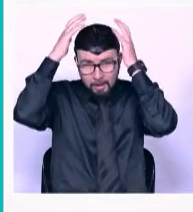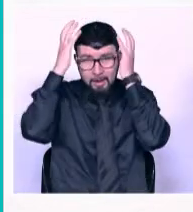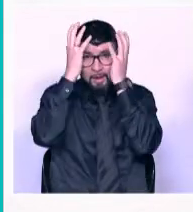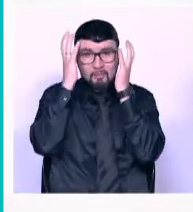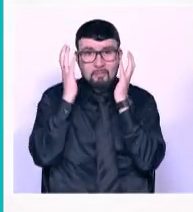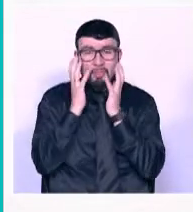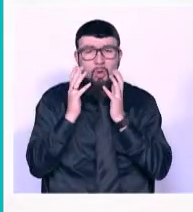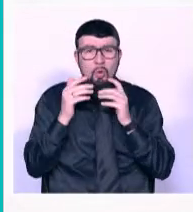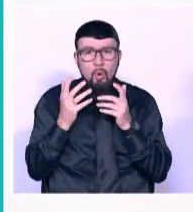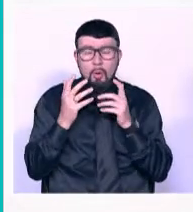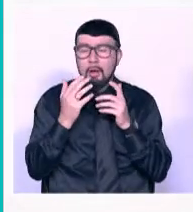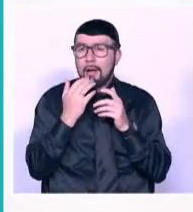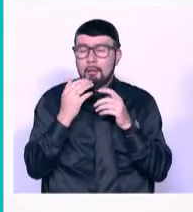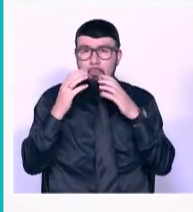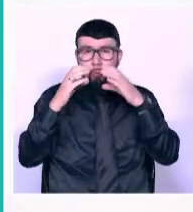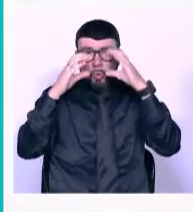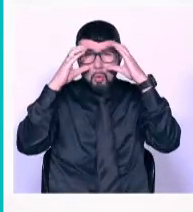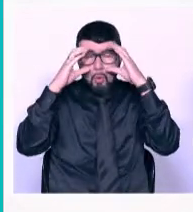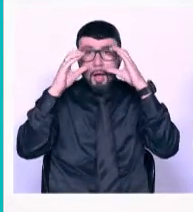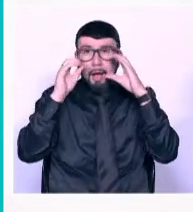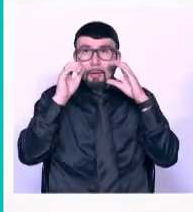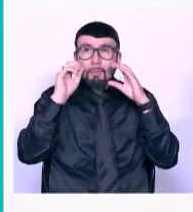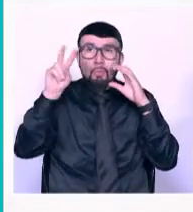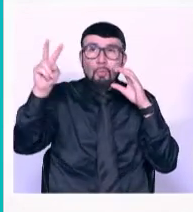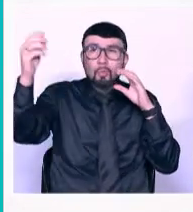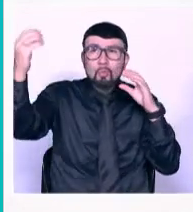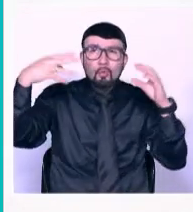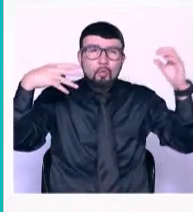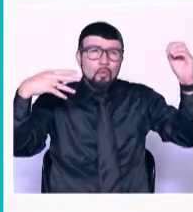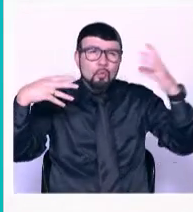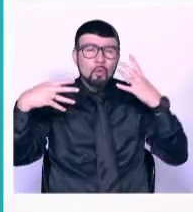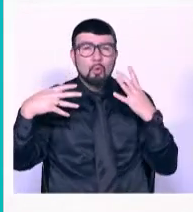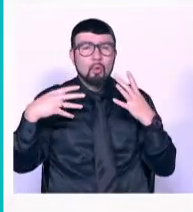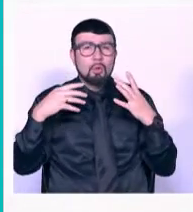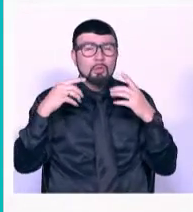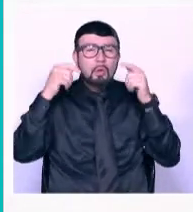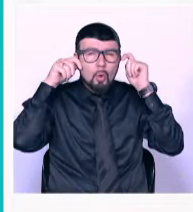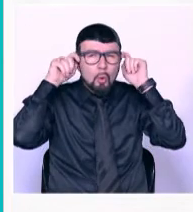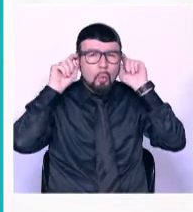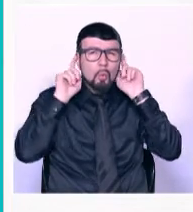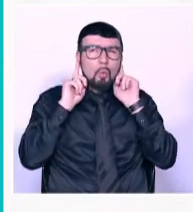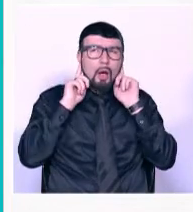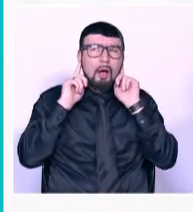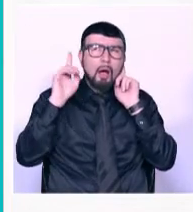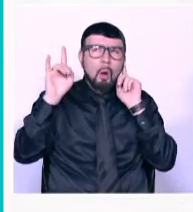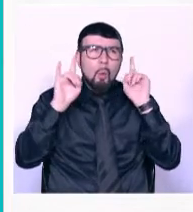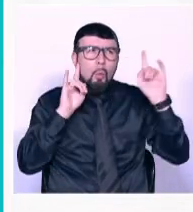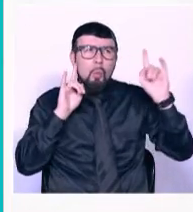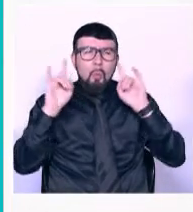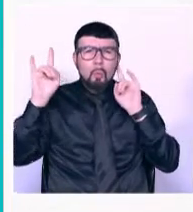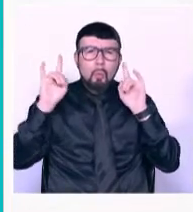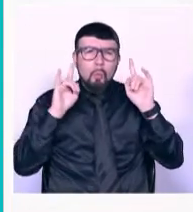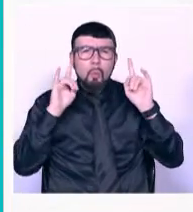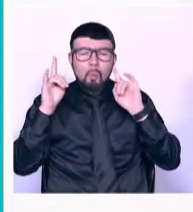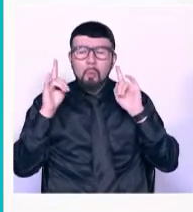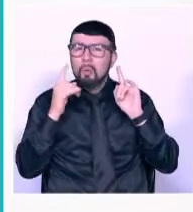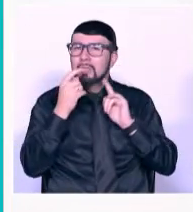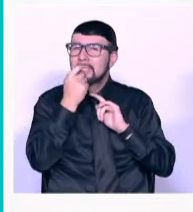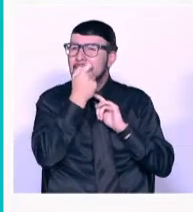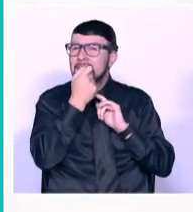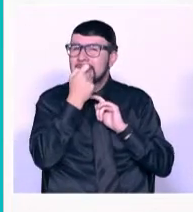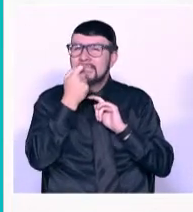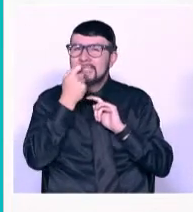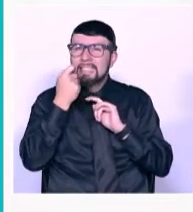Los ojos reciben la luz, el oído, el sonido, los